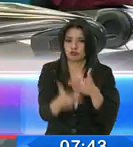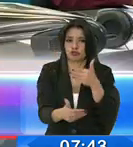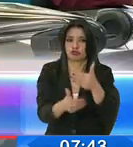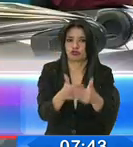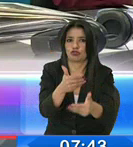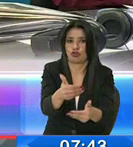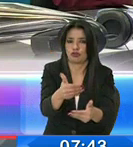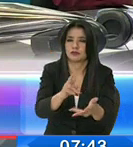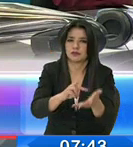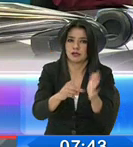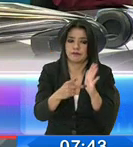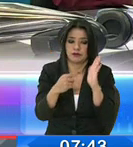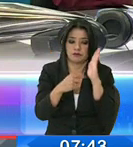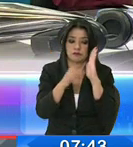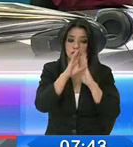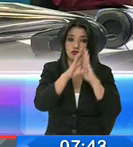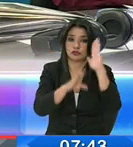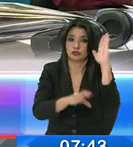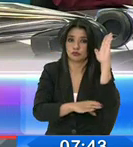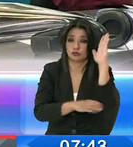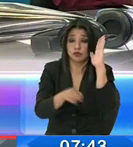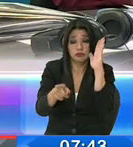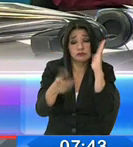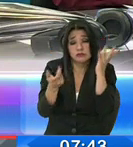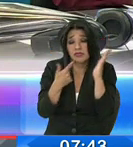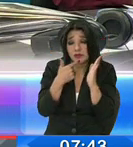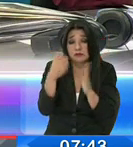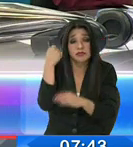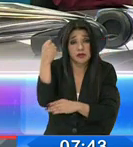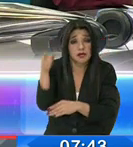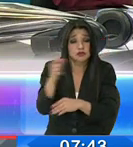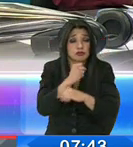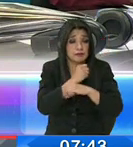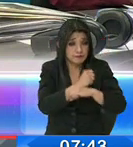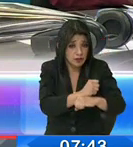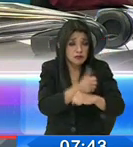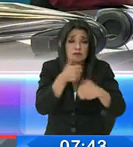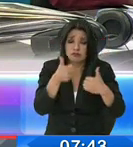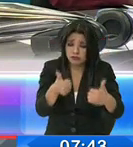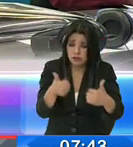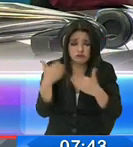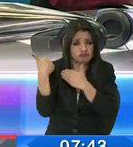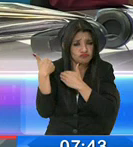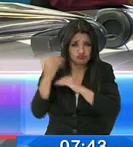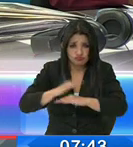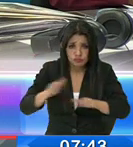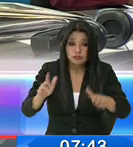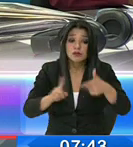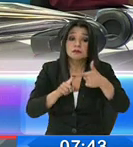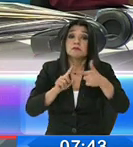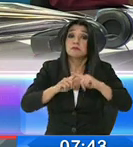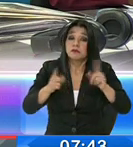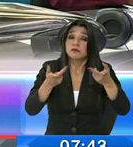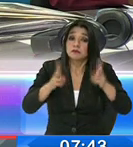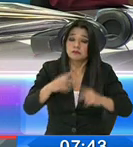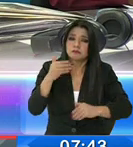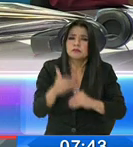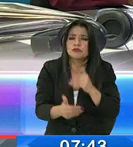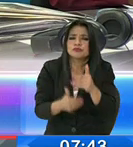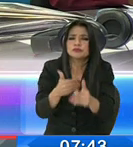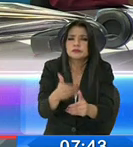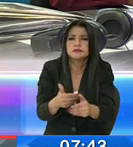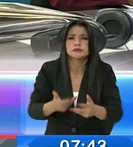de la garantía constitucional del derecho a la defensa sino también en aras de que el proceso sea un proceso